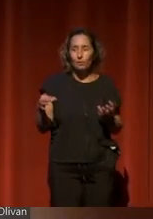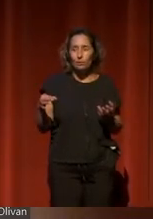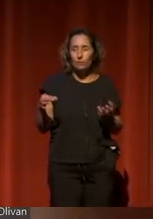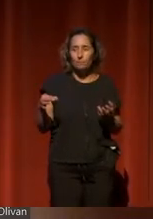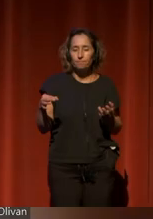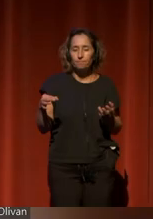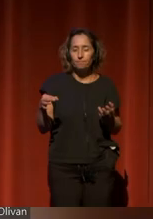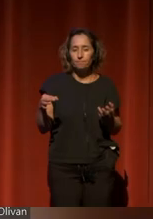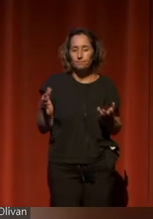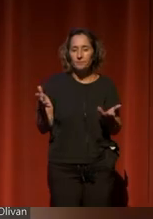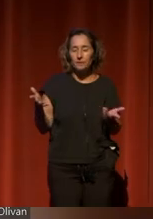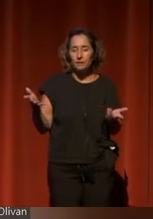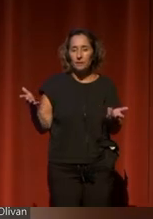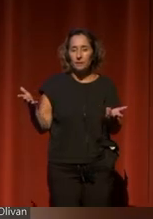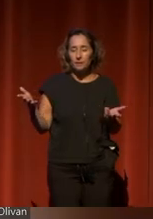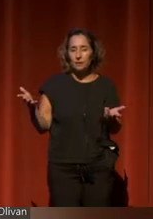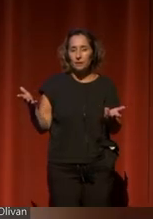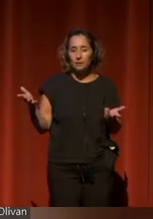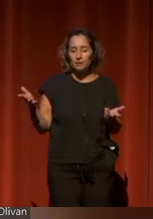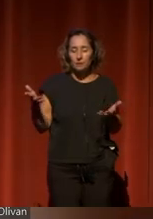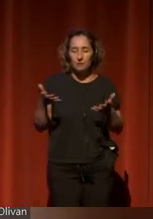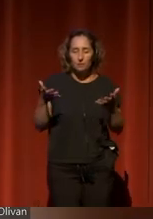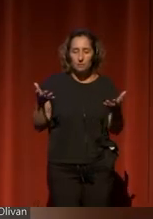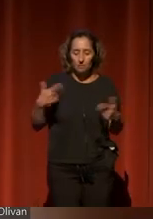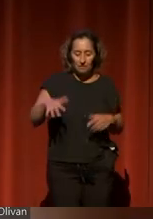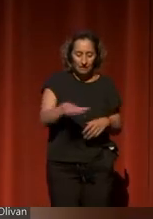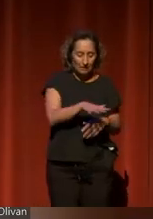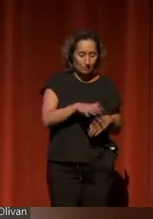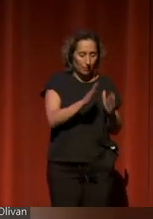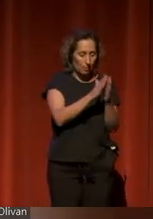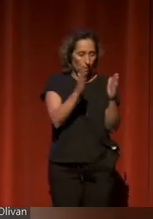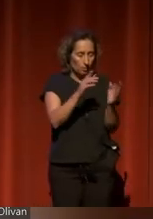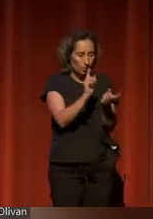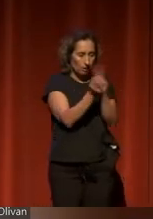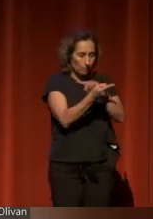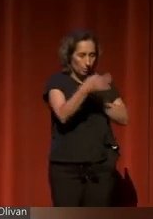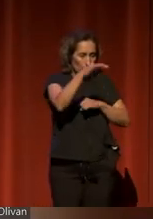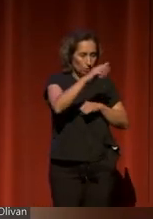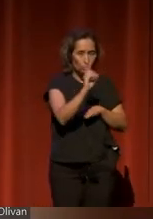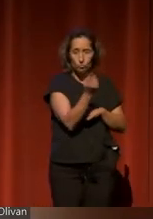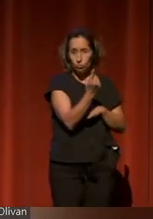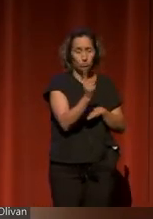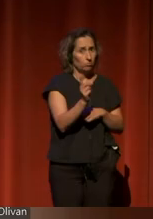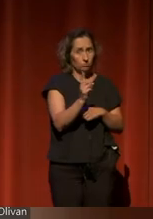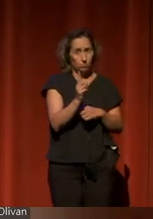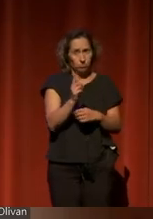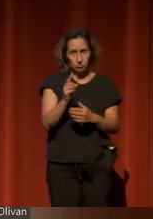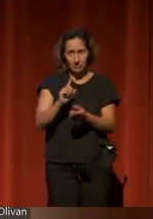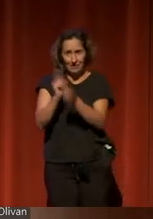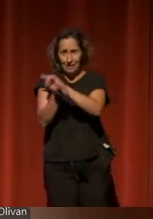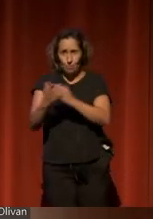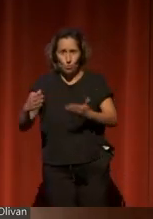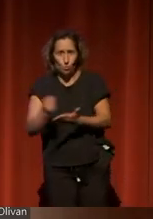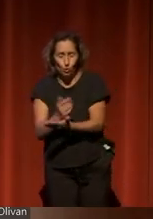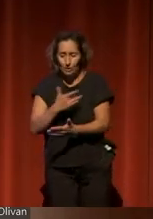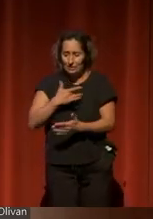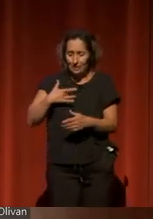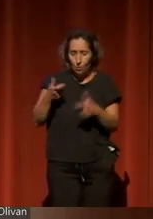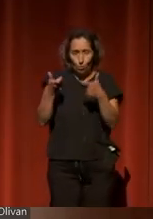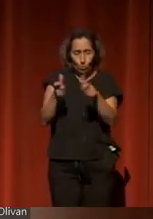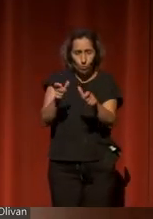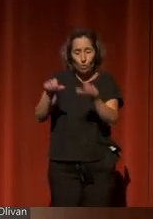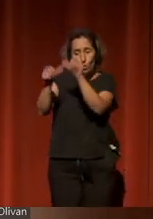solo eh En fin los espacios bibliotecarios va también de cambiar el sistema de salud el modelo